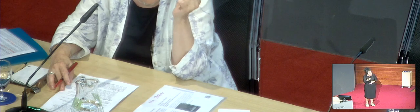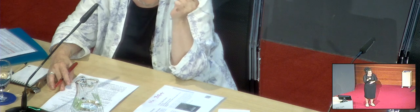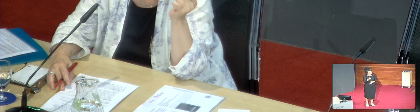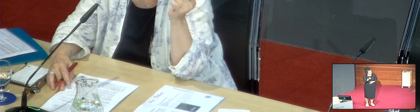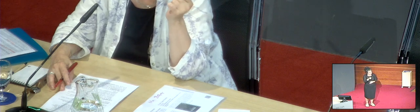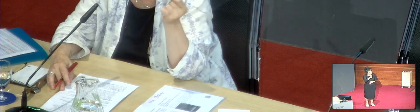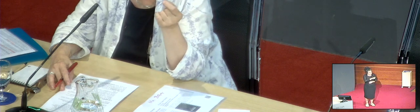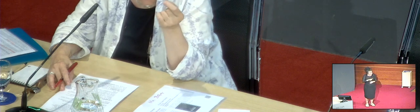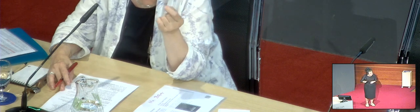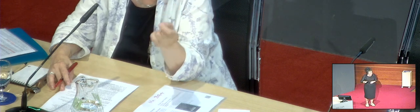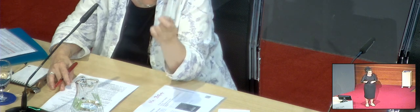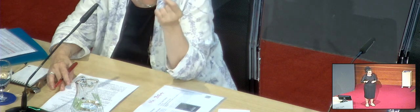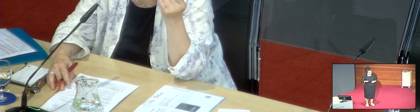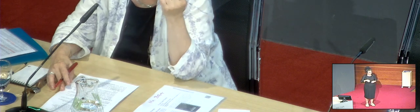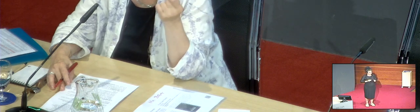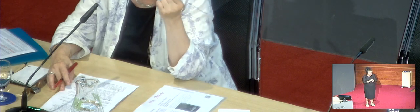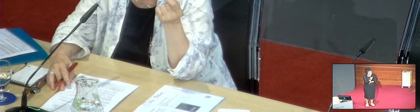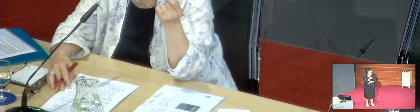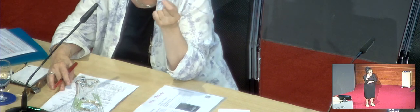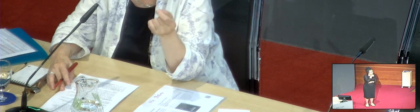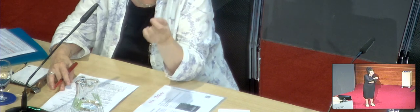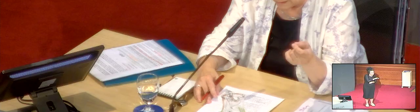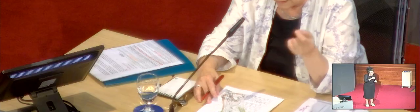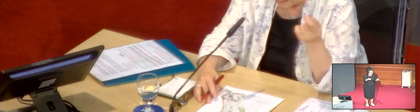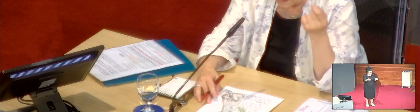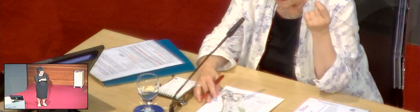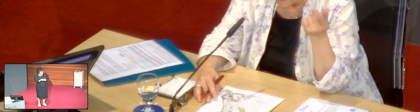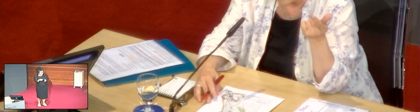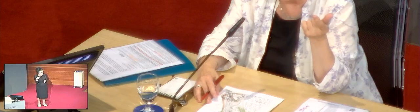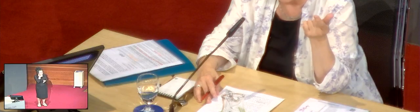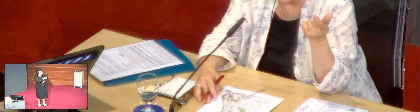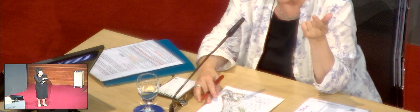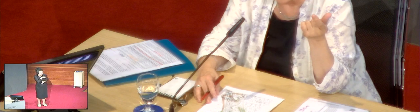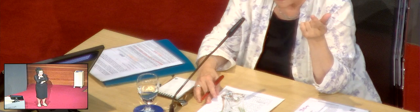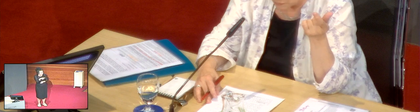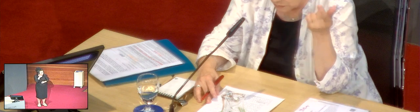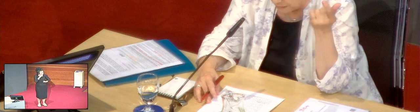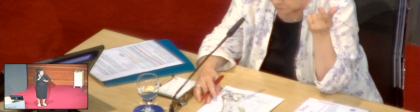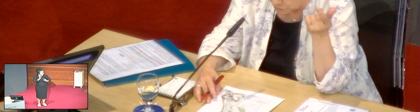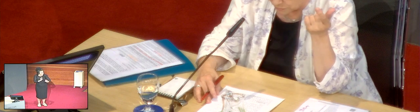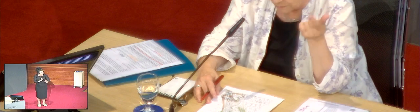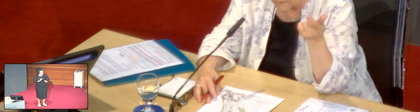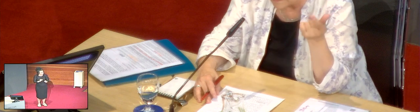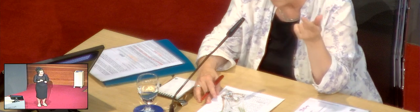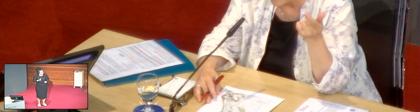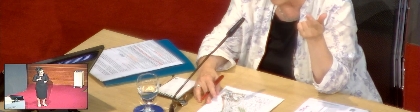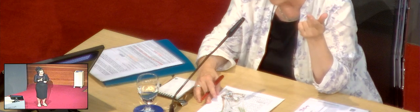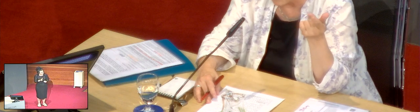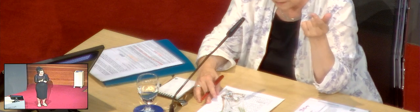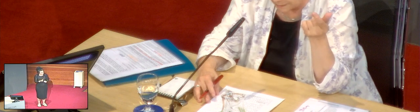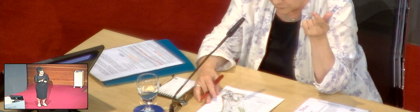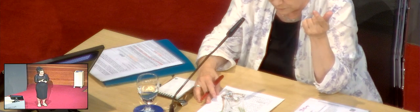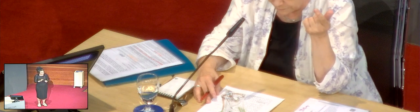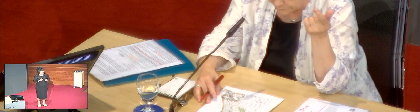ruso, la minoría rusa está en peligro y sus derechos, en particular el uso